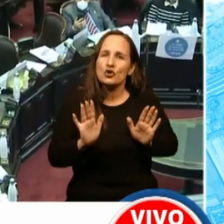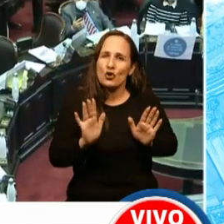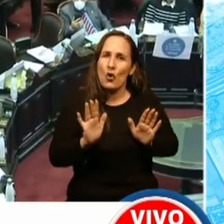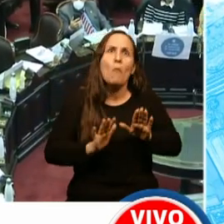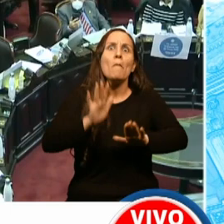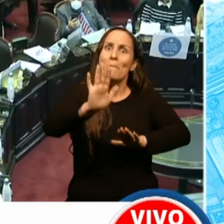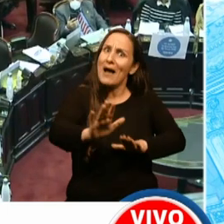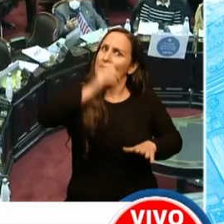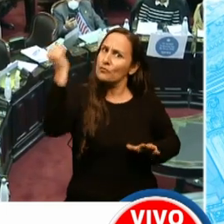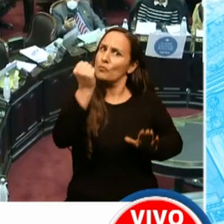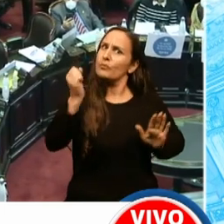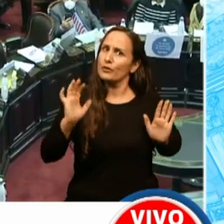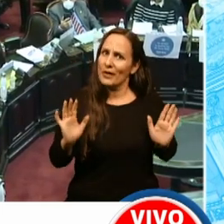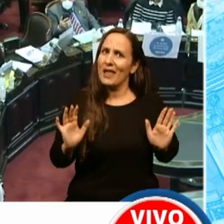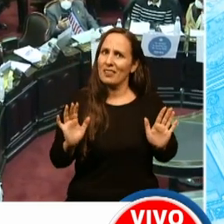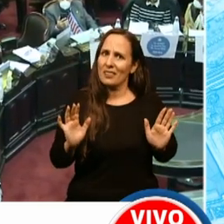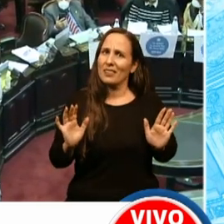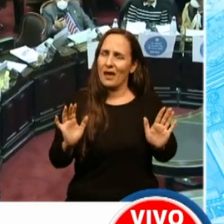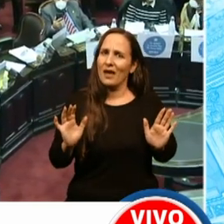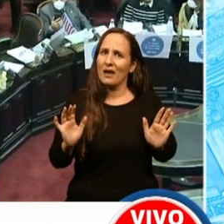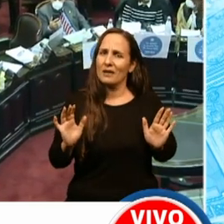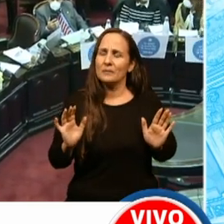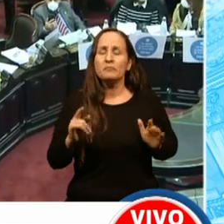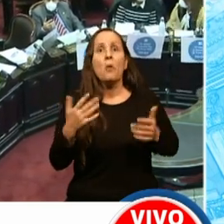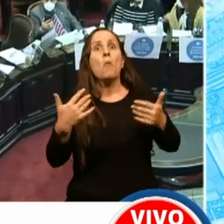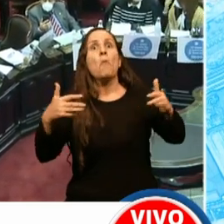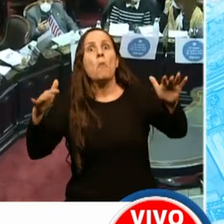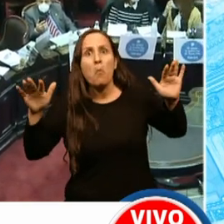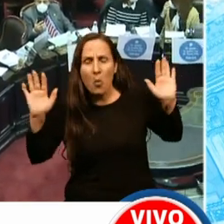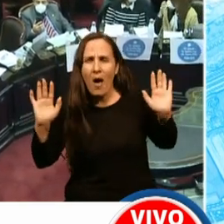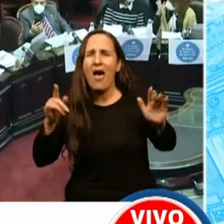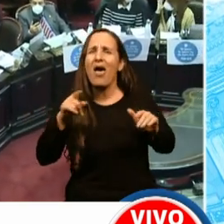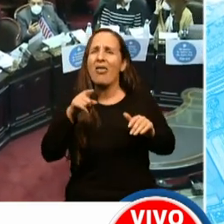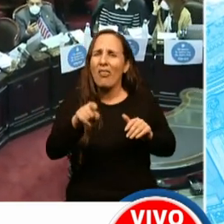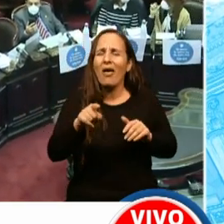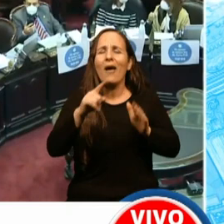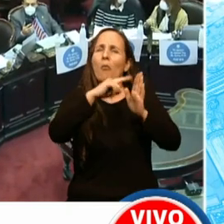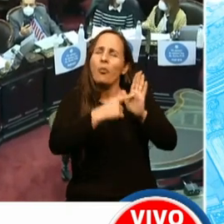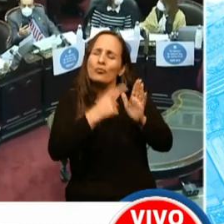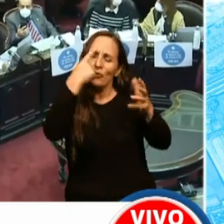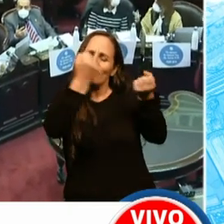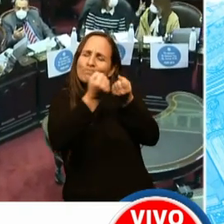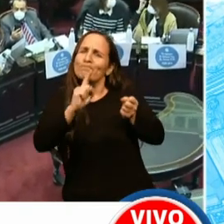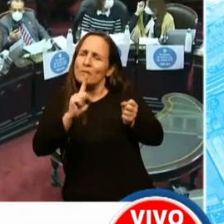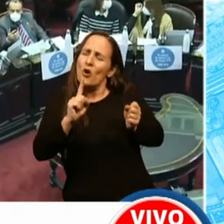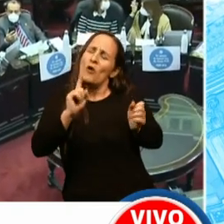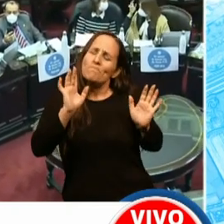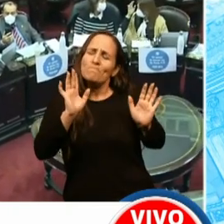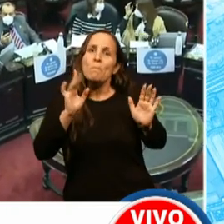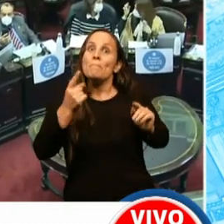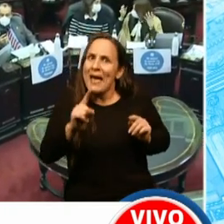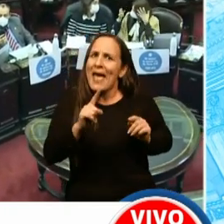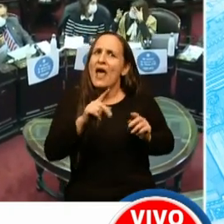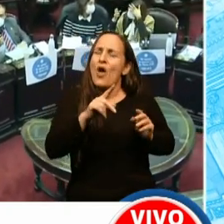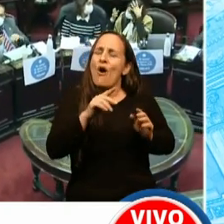es un paso importante podemos tener diferencias con algunos artículos de esta ley pero es un